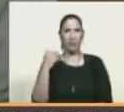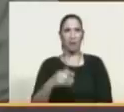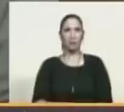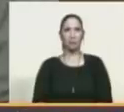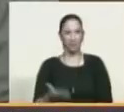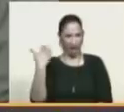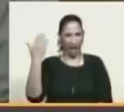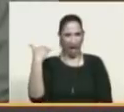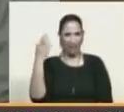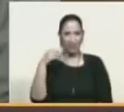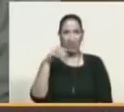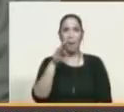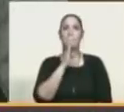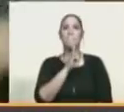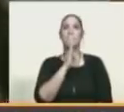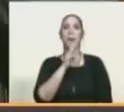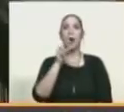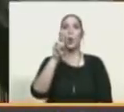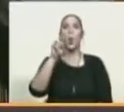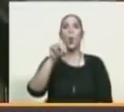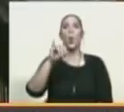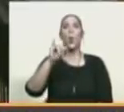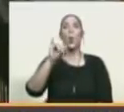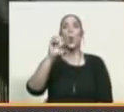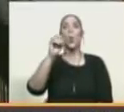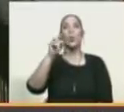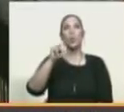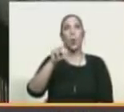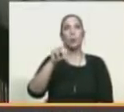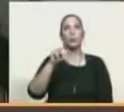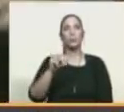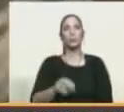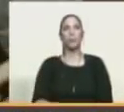Había, ¿alguno se acuerda de ese banco? Lo que nos acordamos somos más viejos.